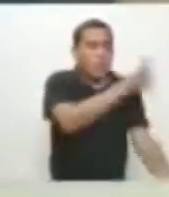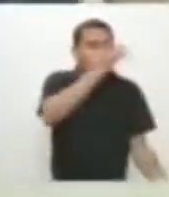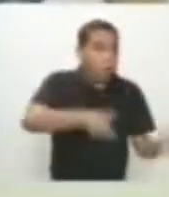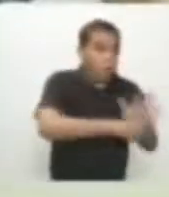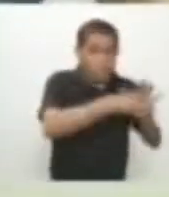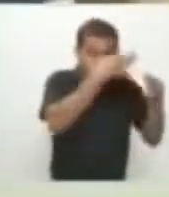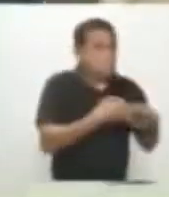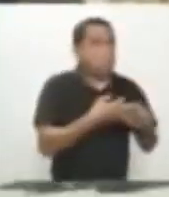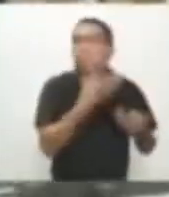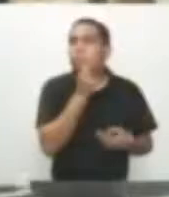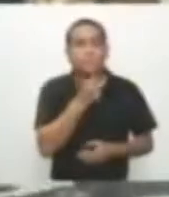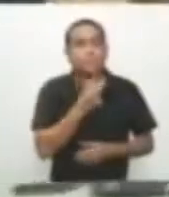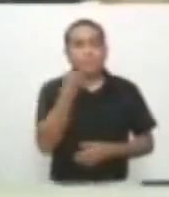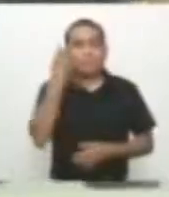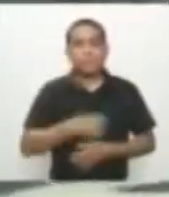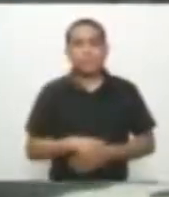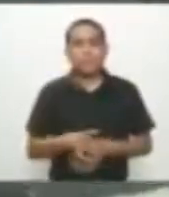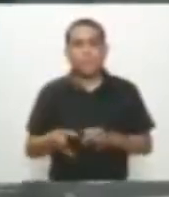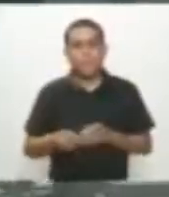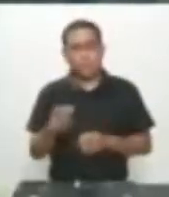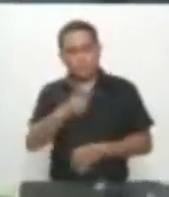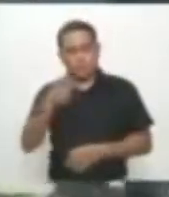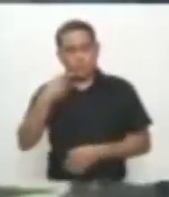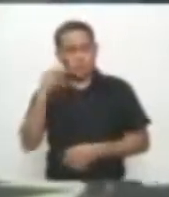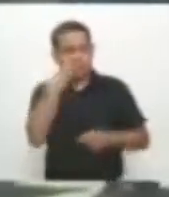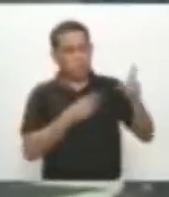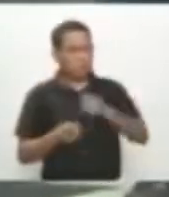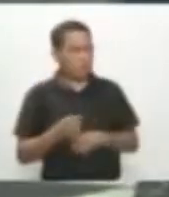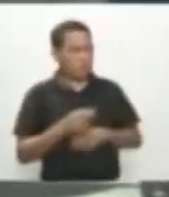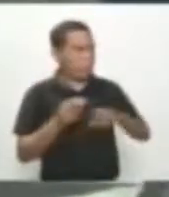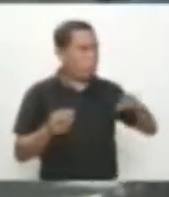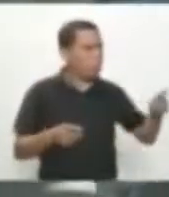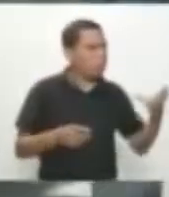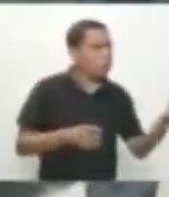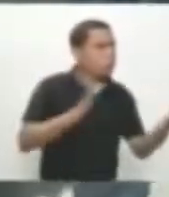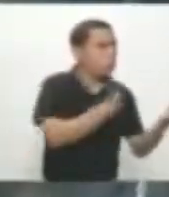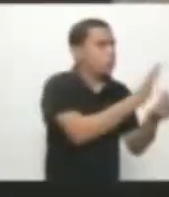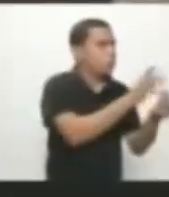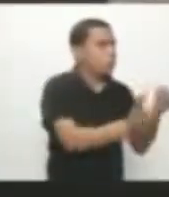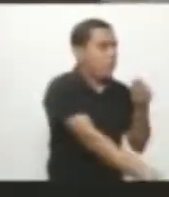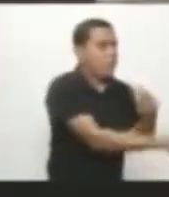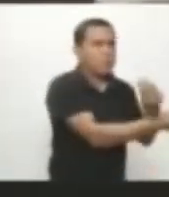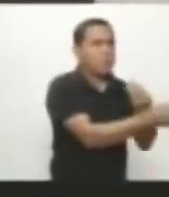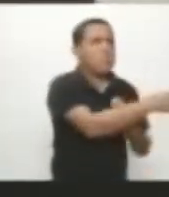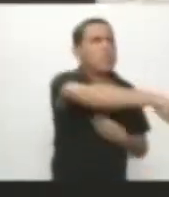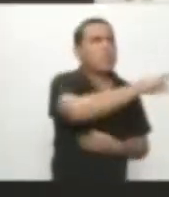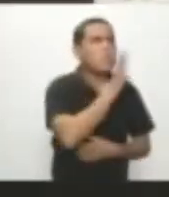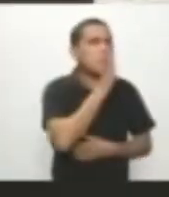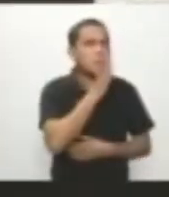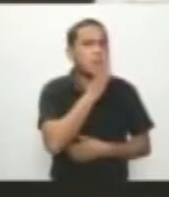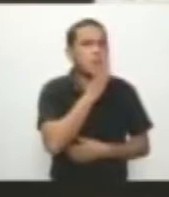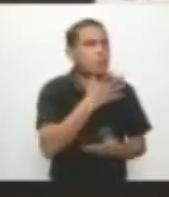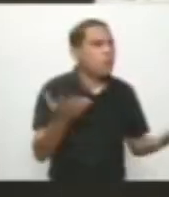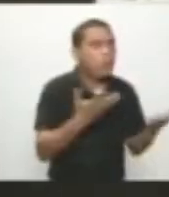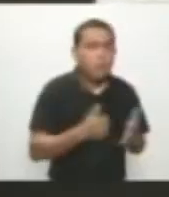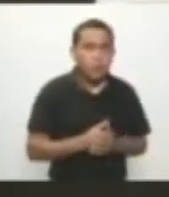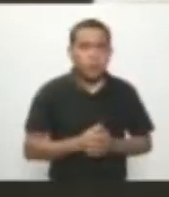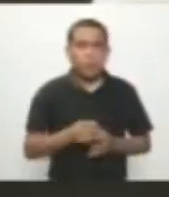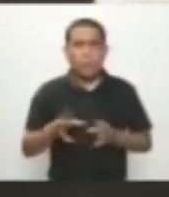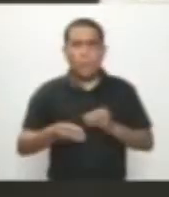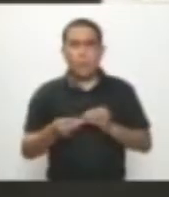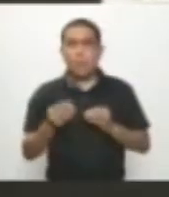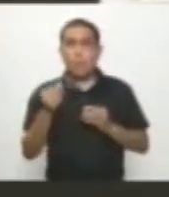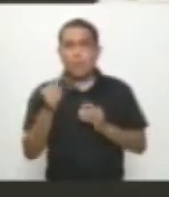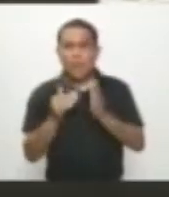la comunidad se pregunta es, si fue peculado a favor de terceros, ¿dónde están los terceros? Si fue por sobrecostos, ¿es